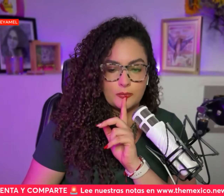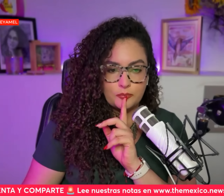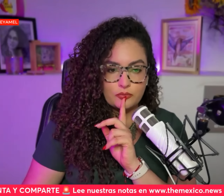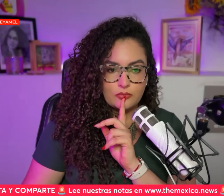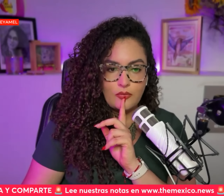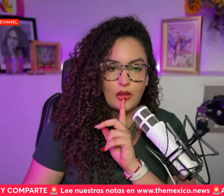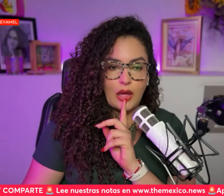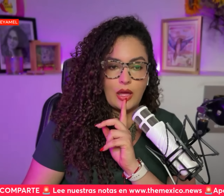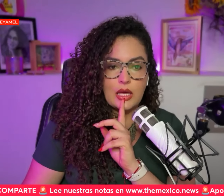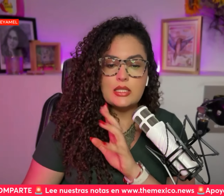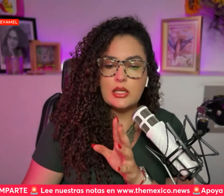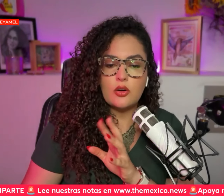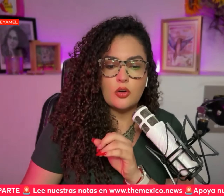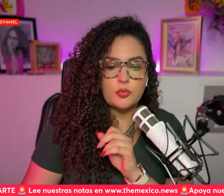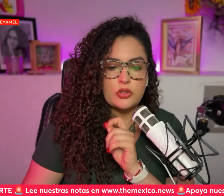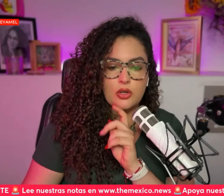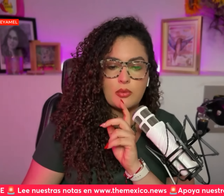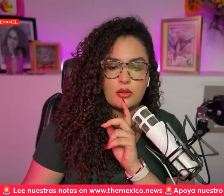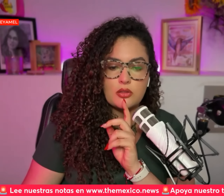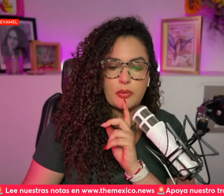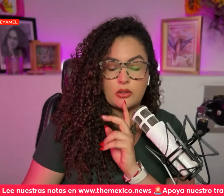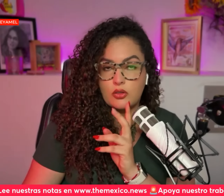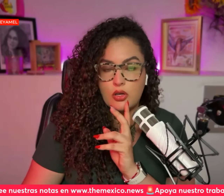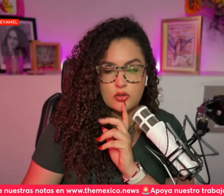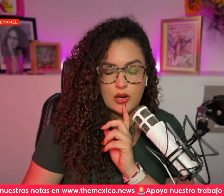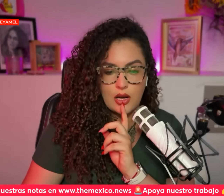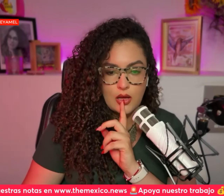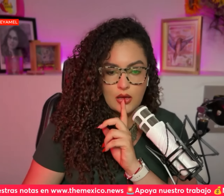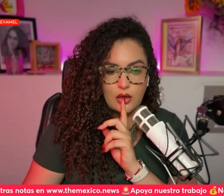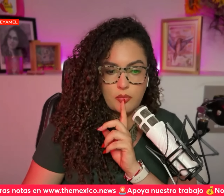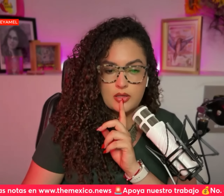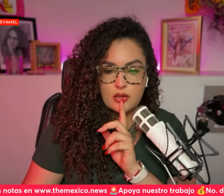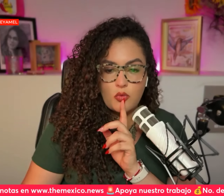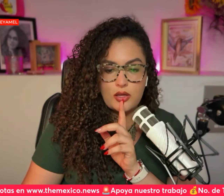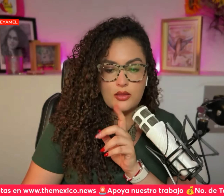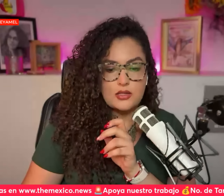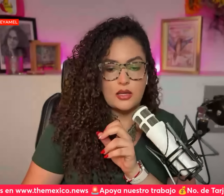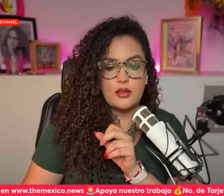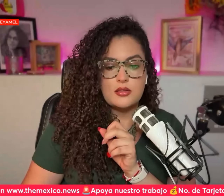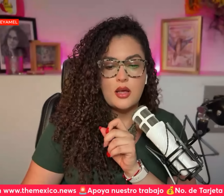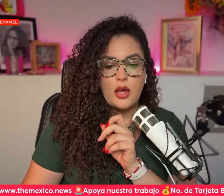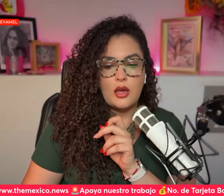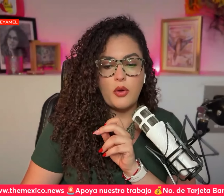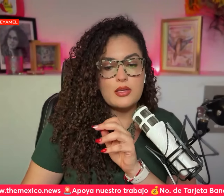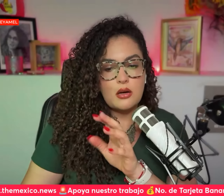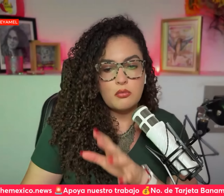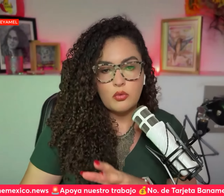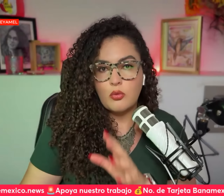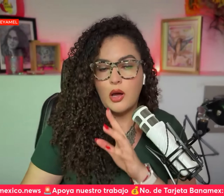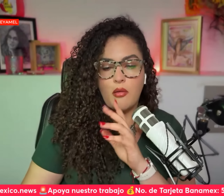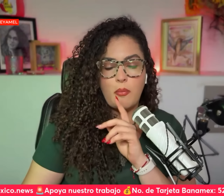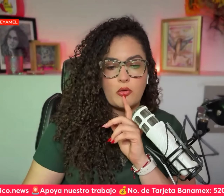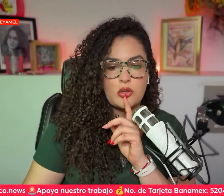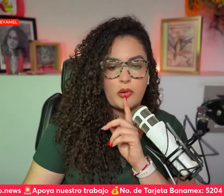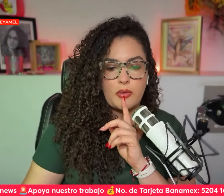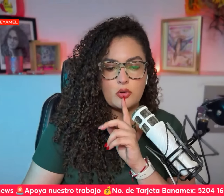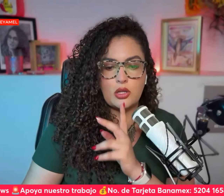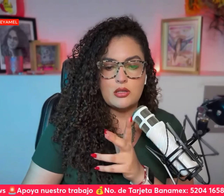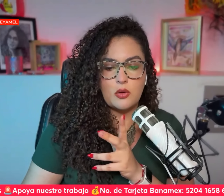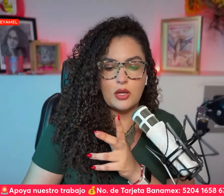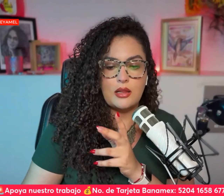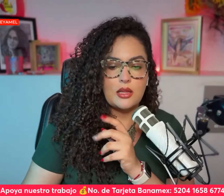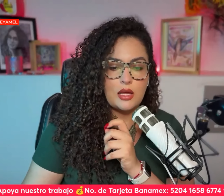pasado que sigo con los posicionamientos del Partido Acción Nacional que me parecen muy interesantes. Voy a hacer una breve pausa para